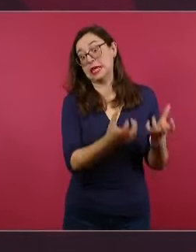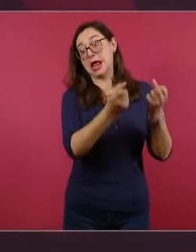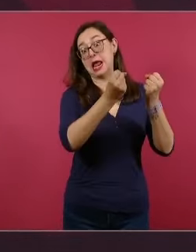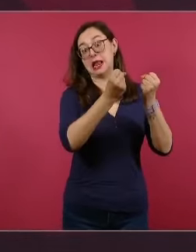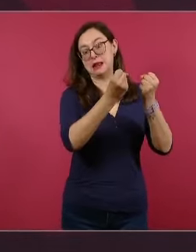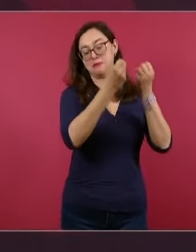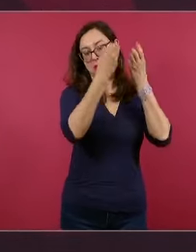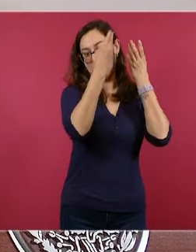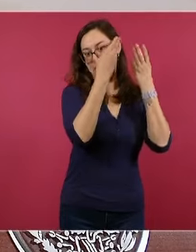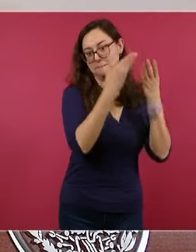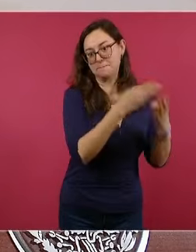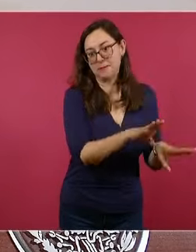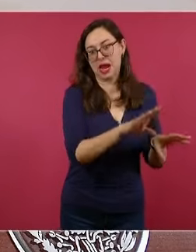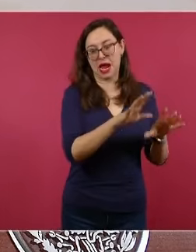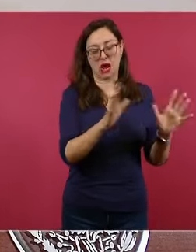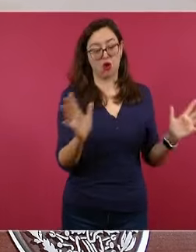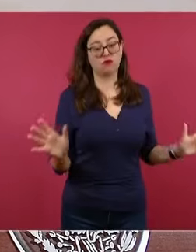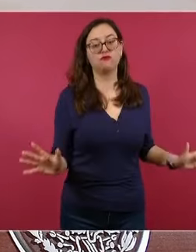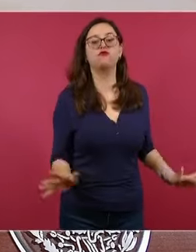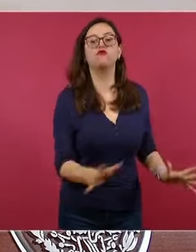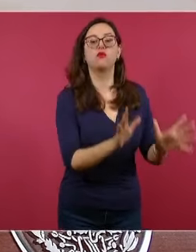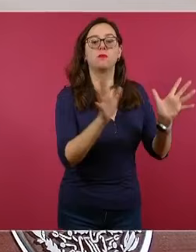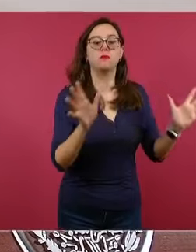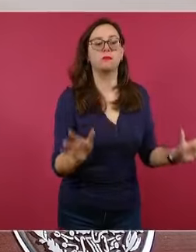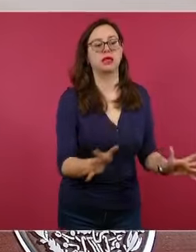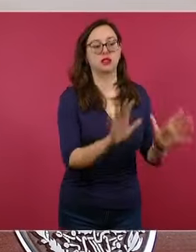rescate eso es fomento